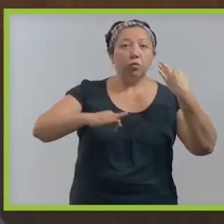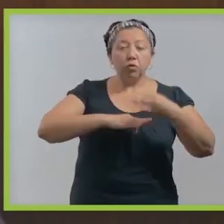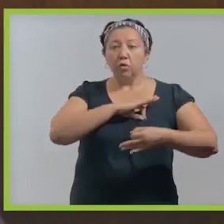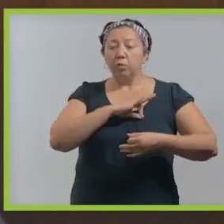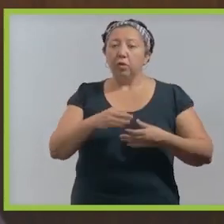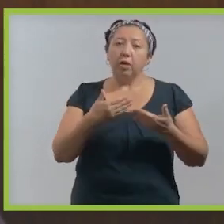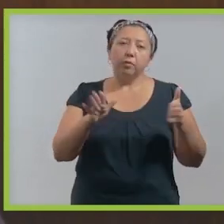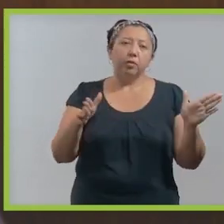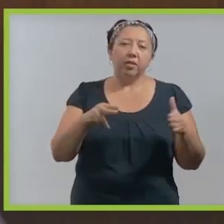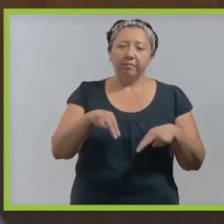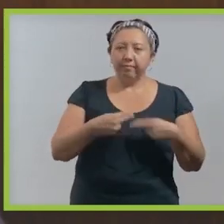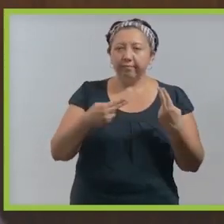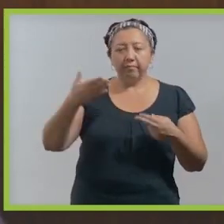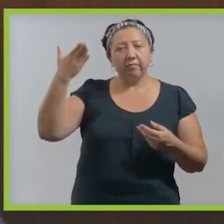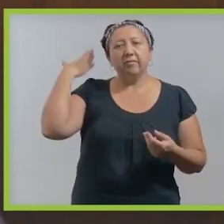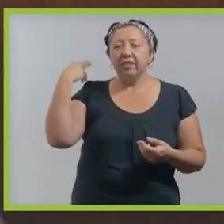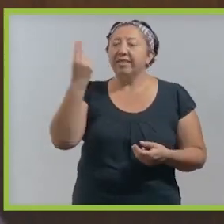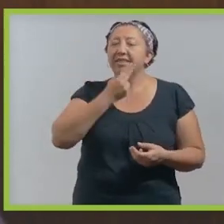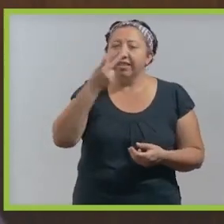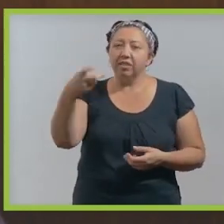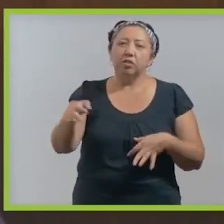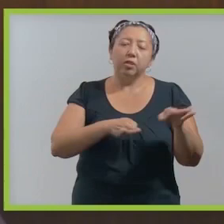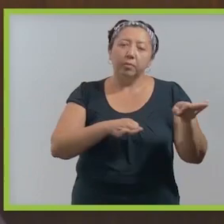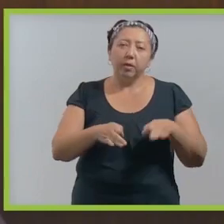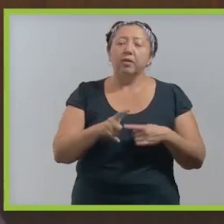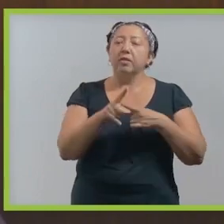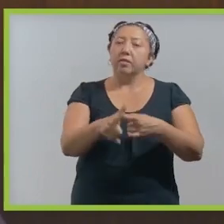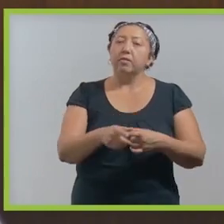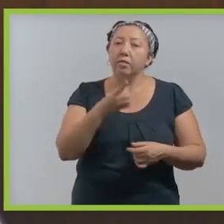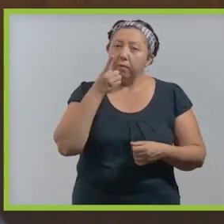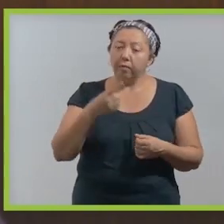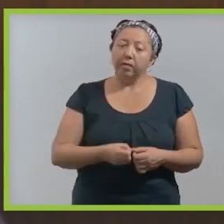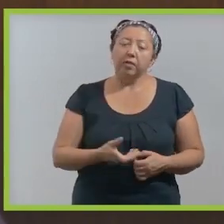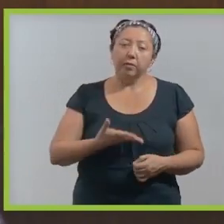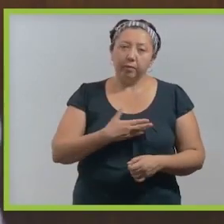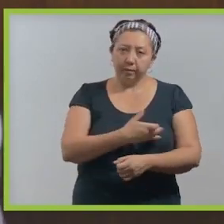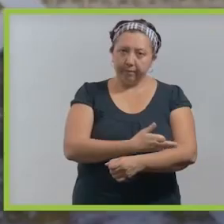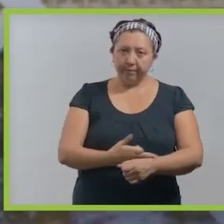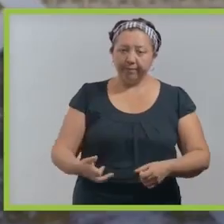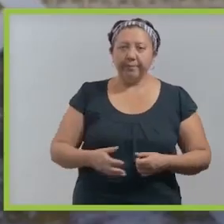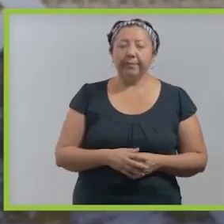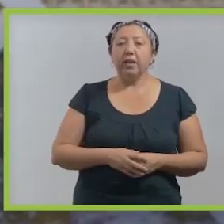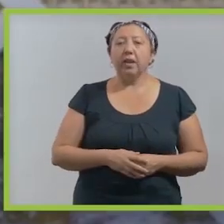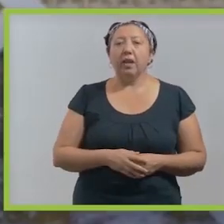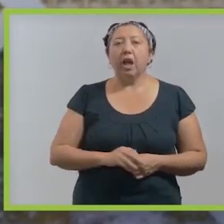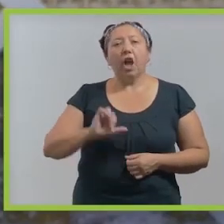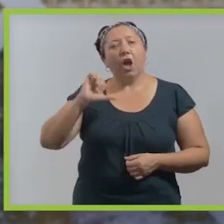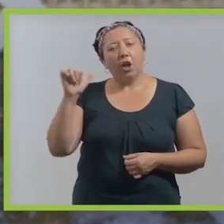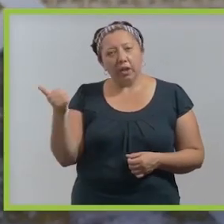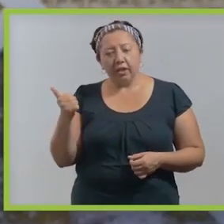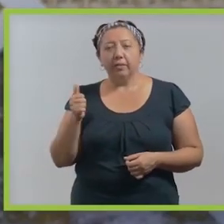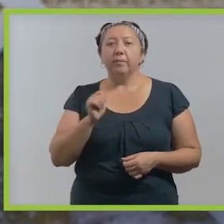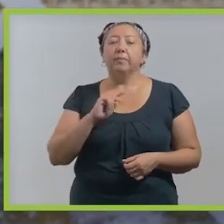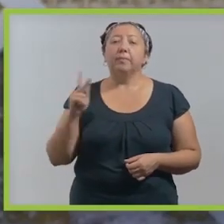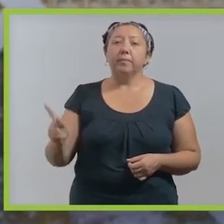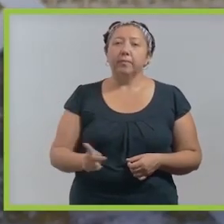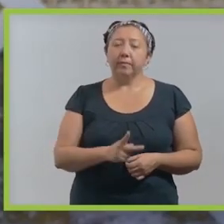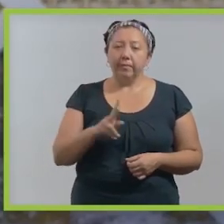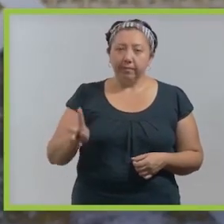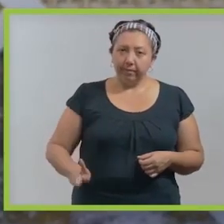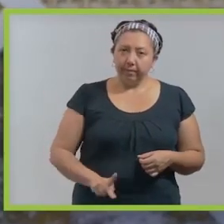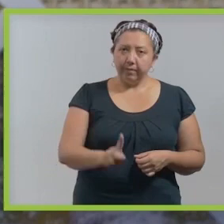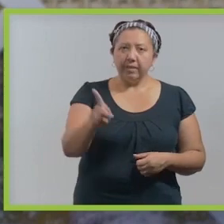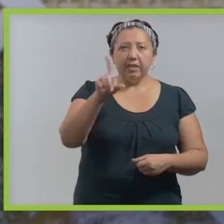que no han podido abrir sus negocios, que necesitan esos empleos para mantener a sus familias, poder operar. En otros temas vamos al interior